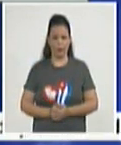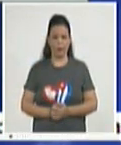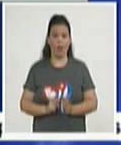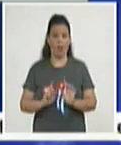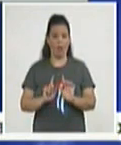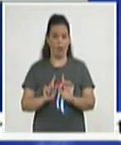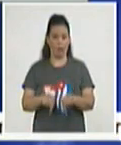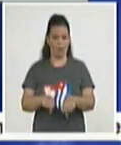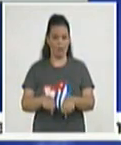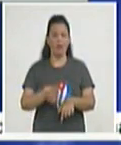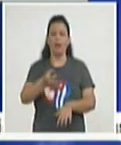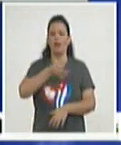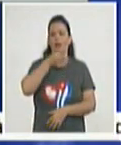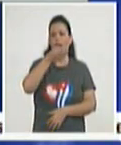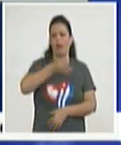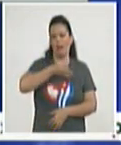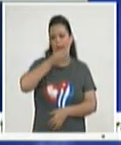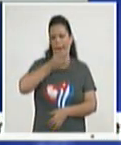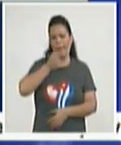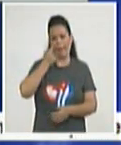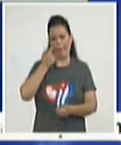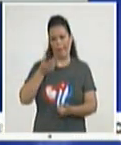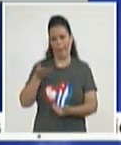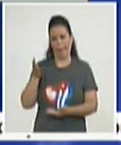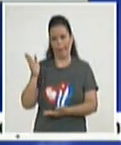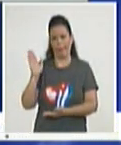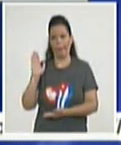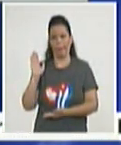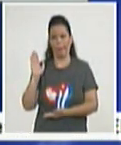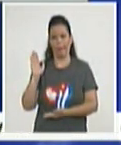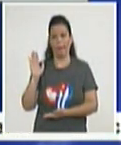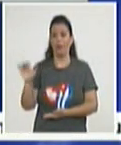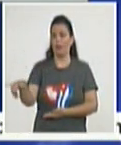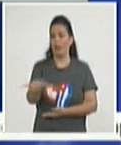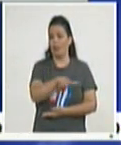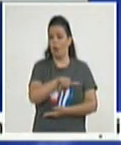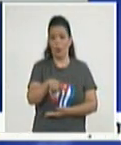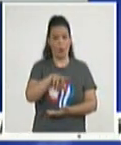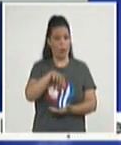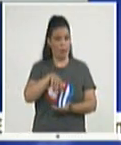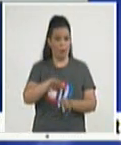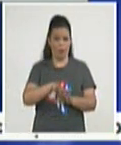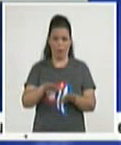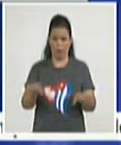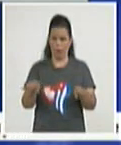podemos ver también que la curva, al igual que Pinar, pues con un